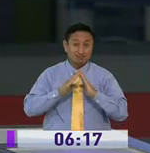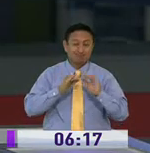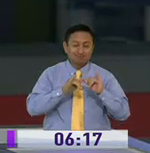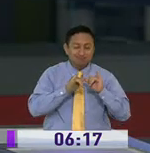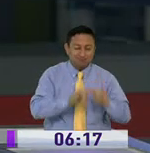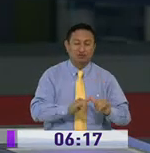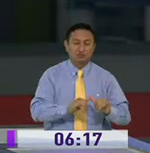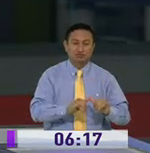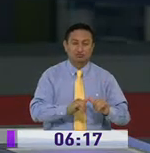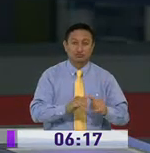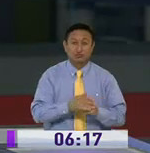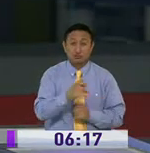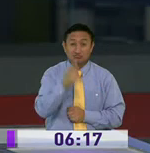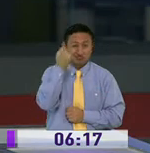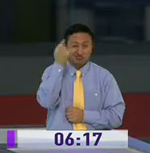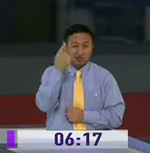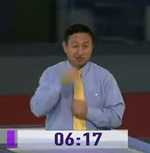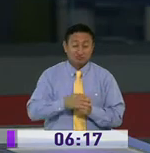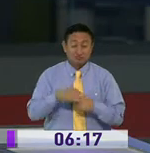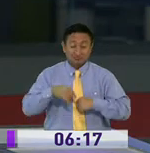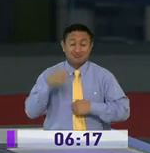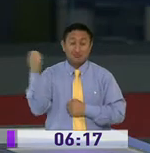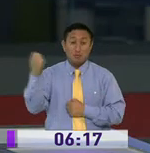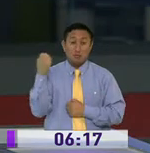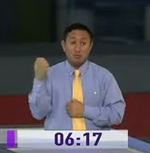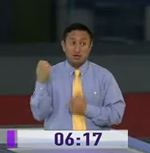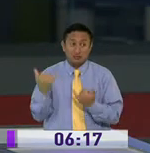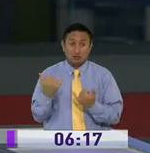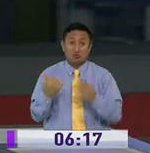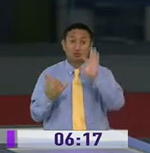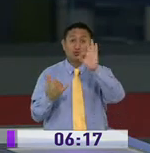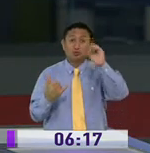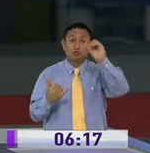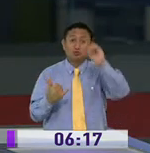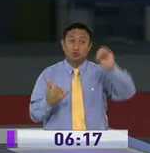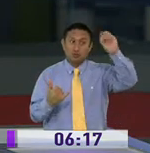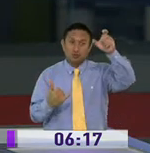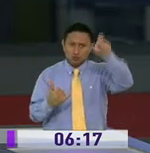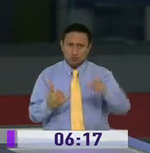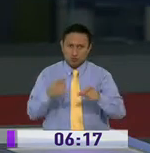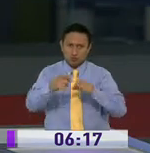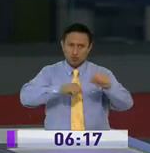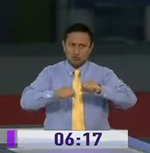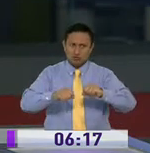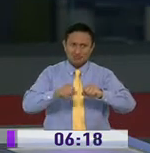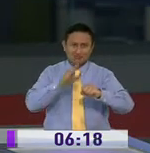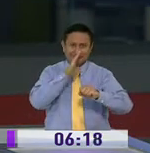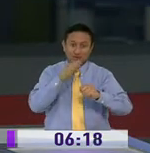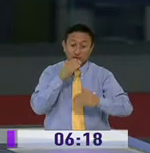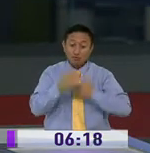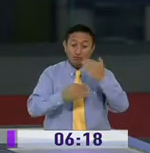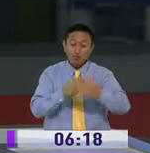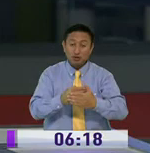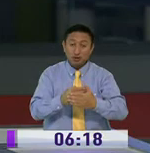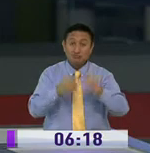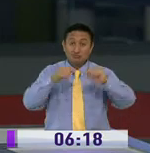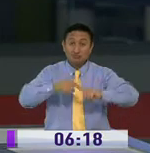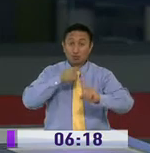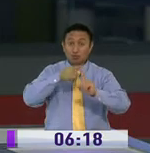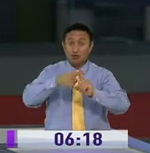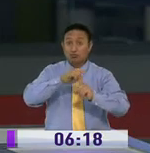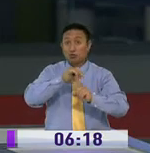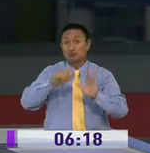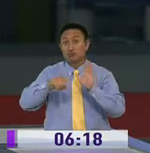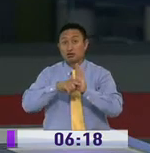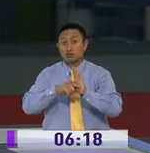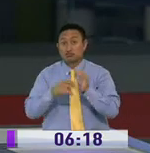Haga conciencia de que esta emergencia, pues el 90% de sus acciones siempre desembocarán en los resultados que